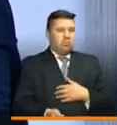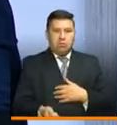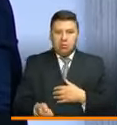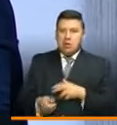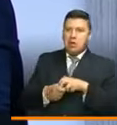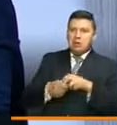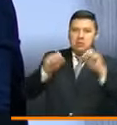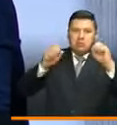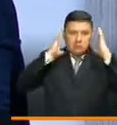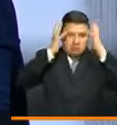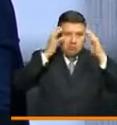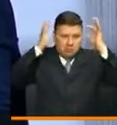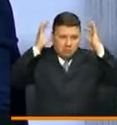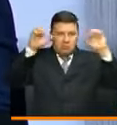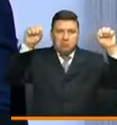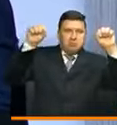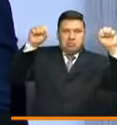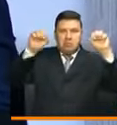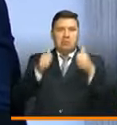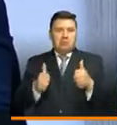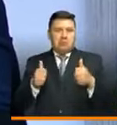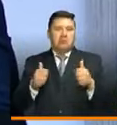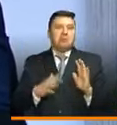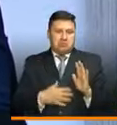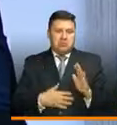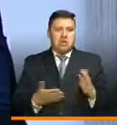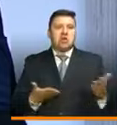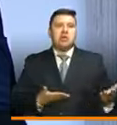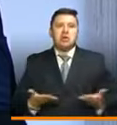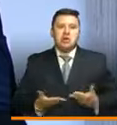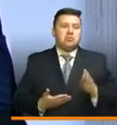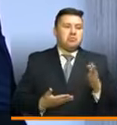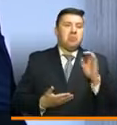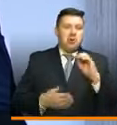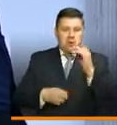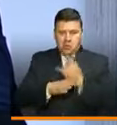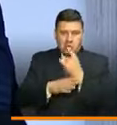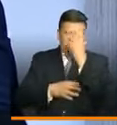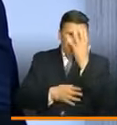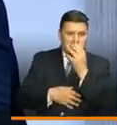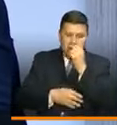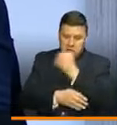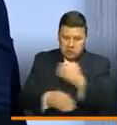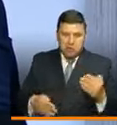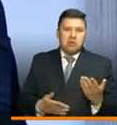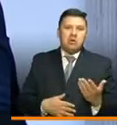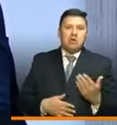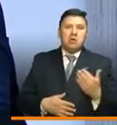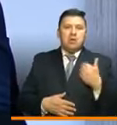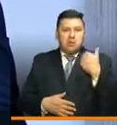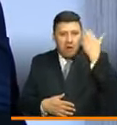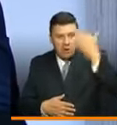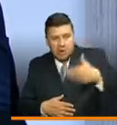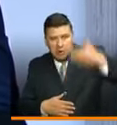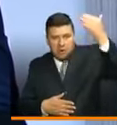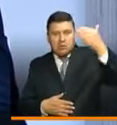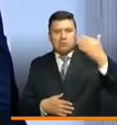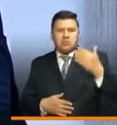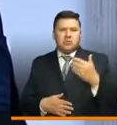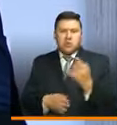el transporte público, si simplemente va a ir al supermercado, se puede utilizar para los niños, para los adultos. Y